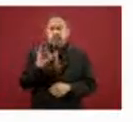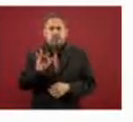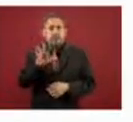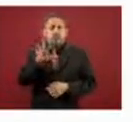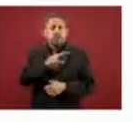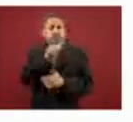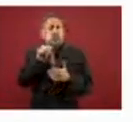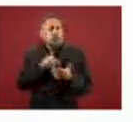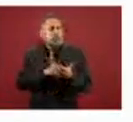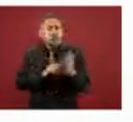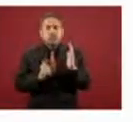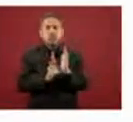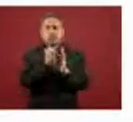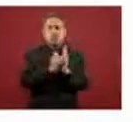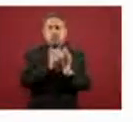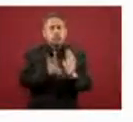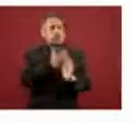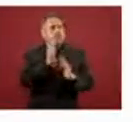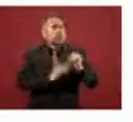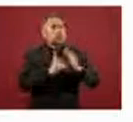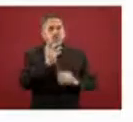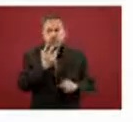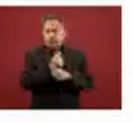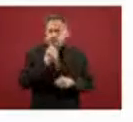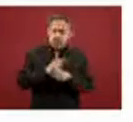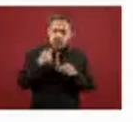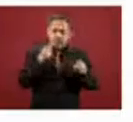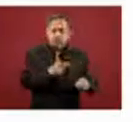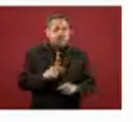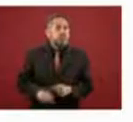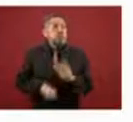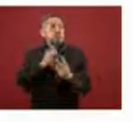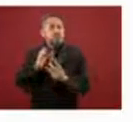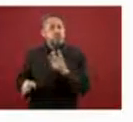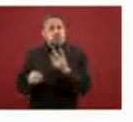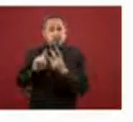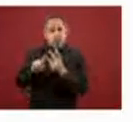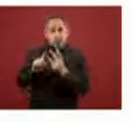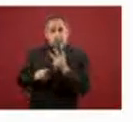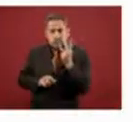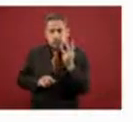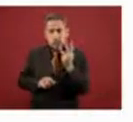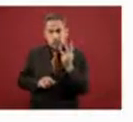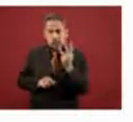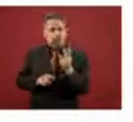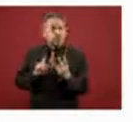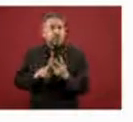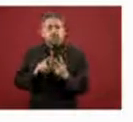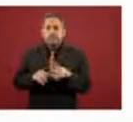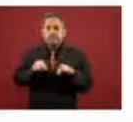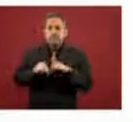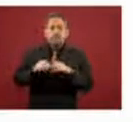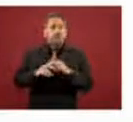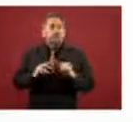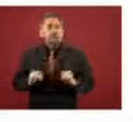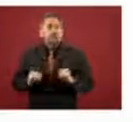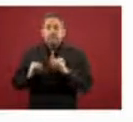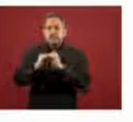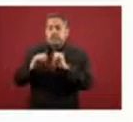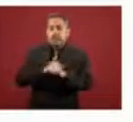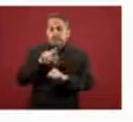o intervenciones puntuales. Por último, como último componente del propio programa, tenemos el trabajo del Instituto Nacional del